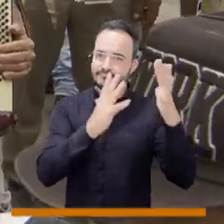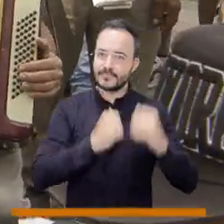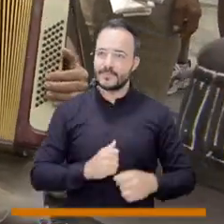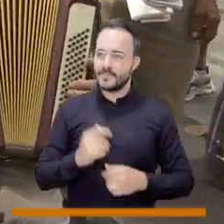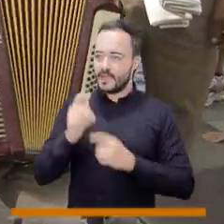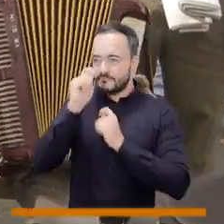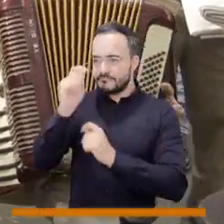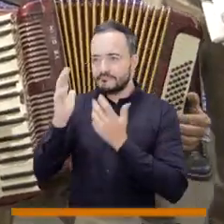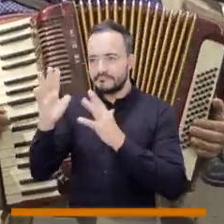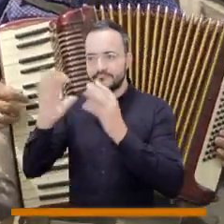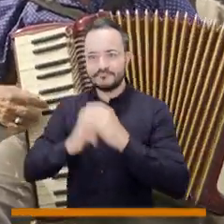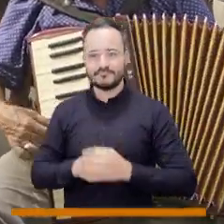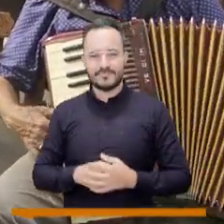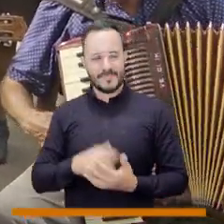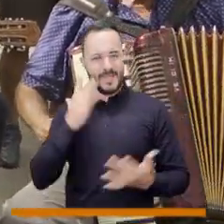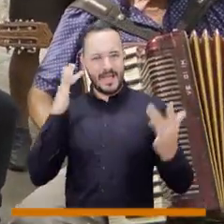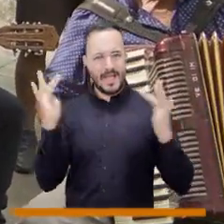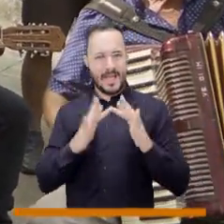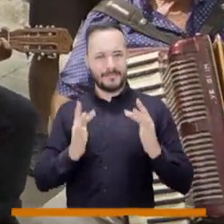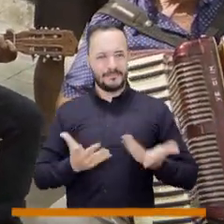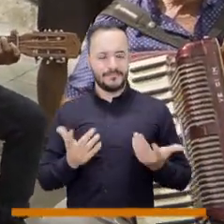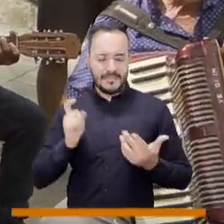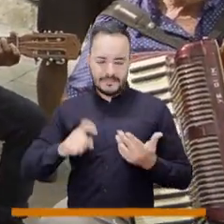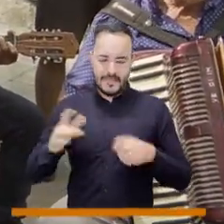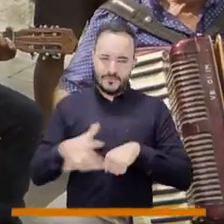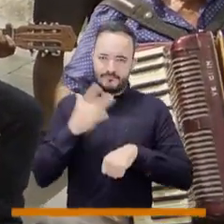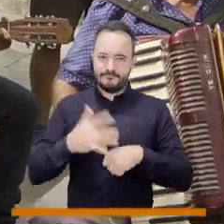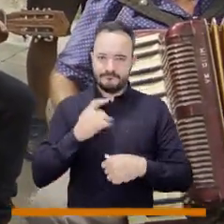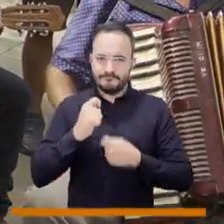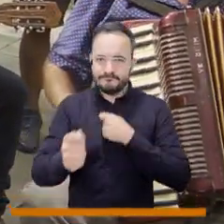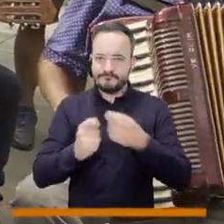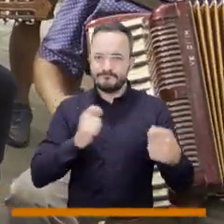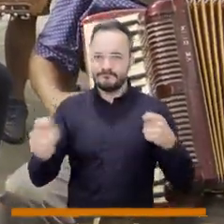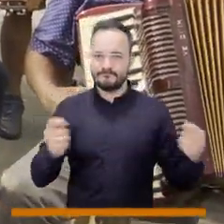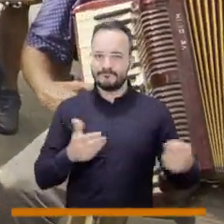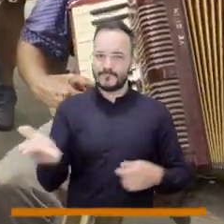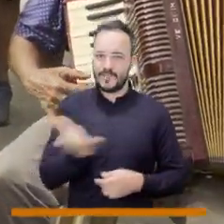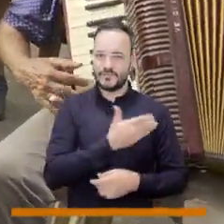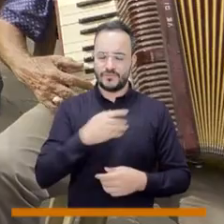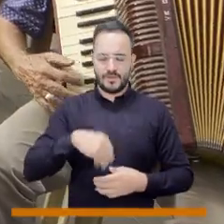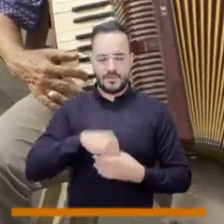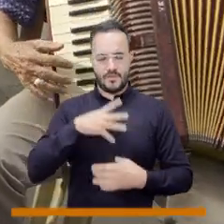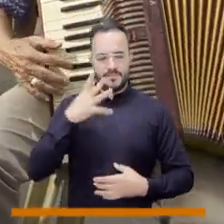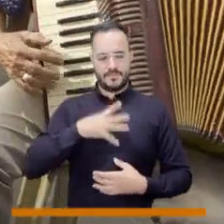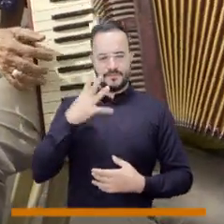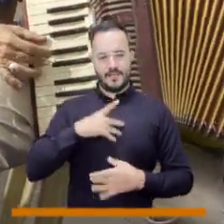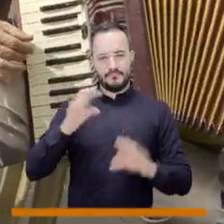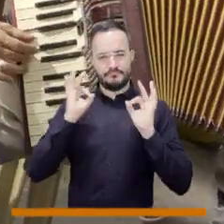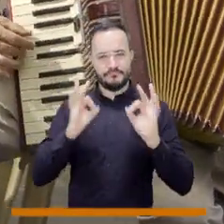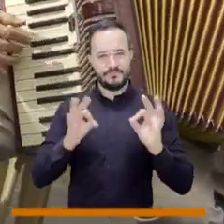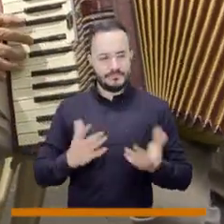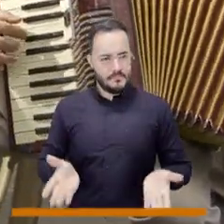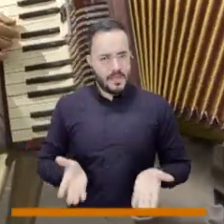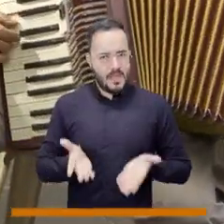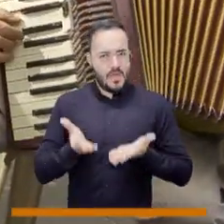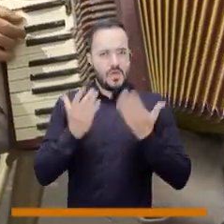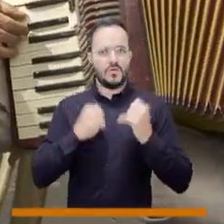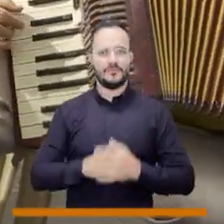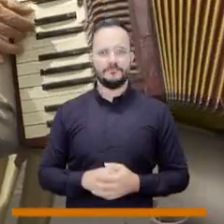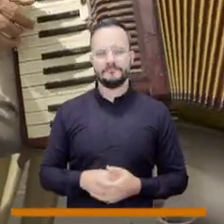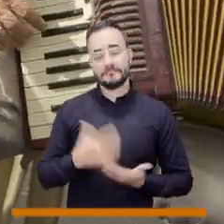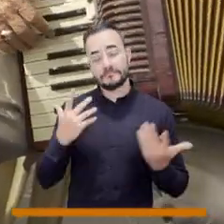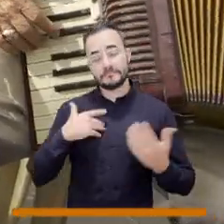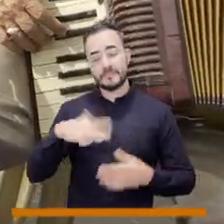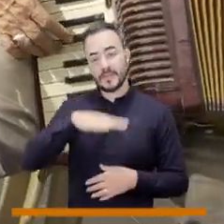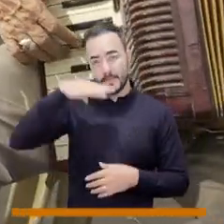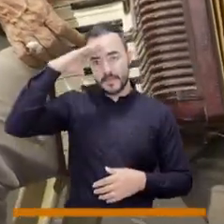ser, digamos, valorados, reconocidos, formados, porque también planteamos incentivos para que esos artistas cualifiquen lo que hacen y